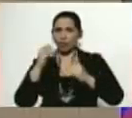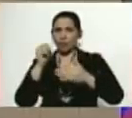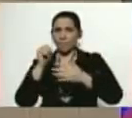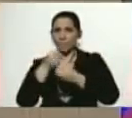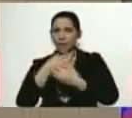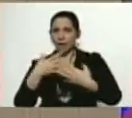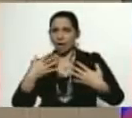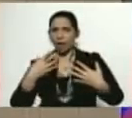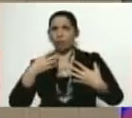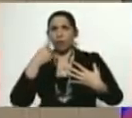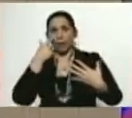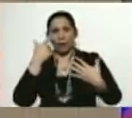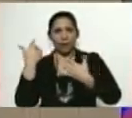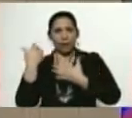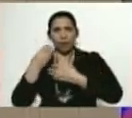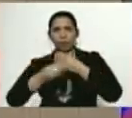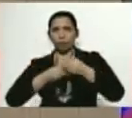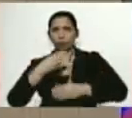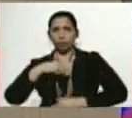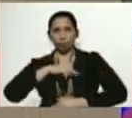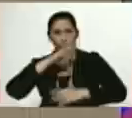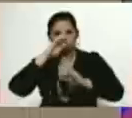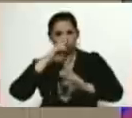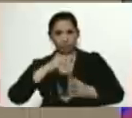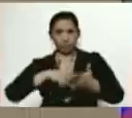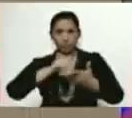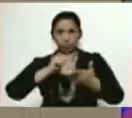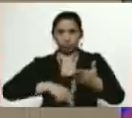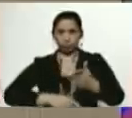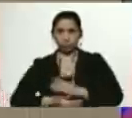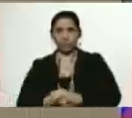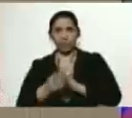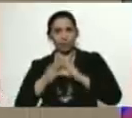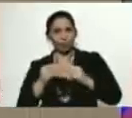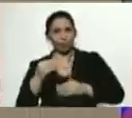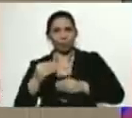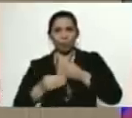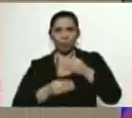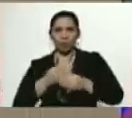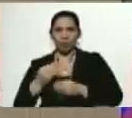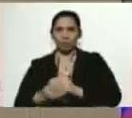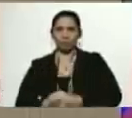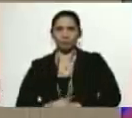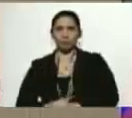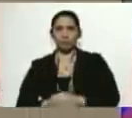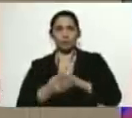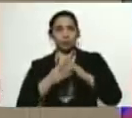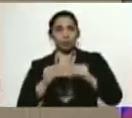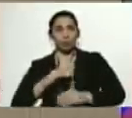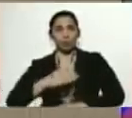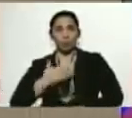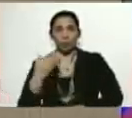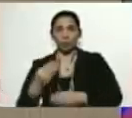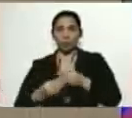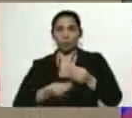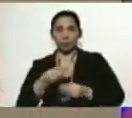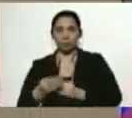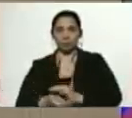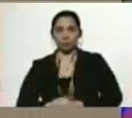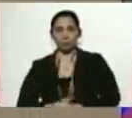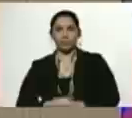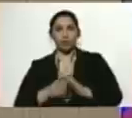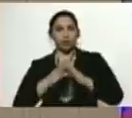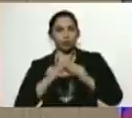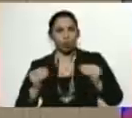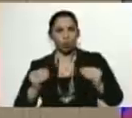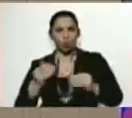está establecido porque nosotros cumplimos lo que firmamos. Y todo lo que se haga, todo lo que se pueda hacer, todo